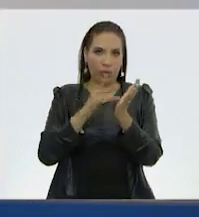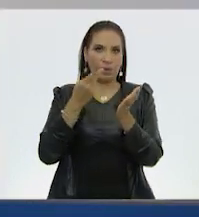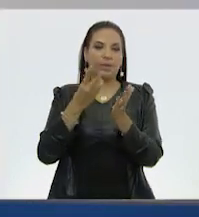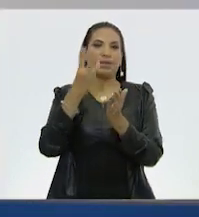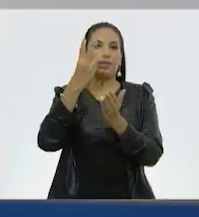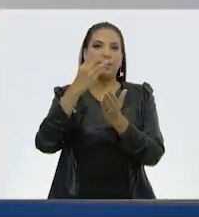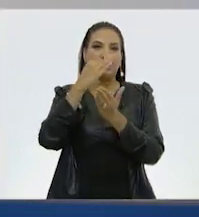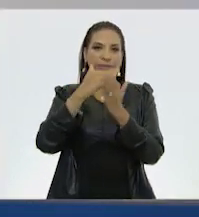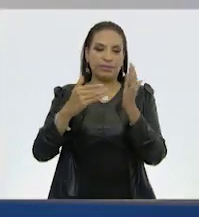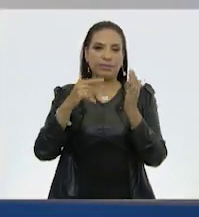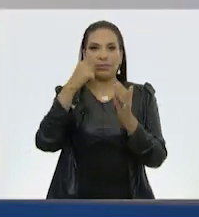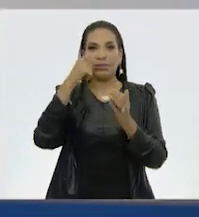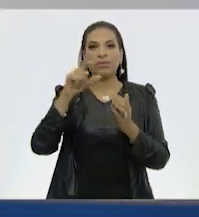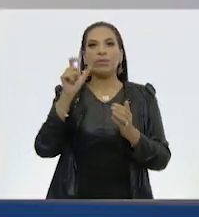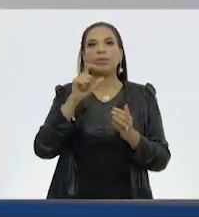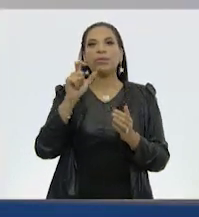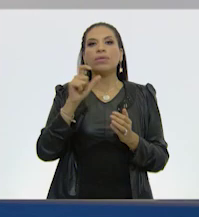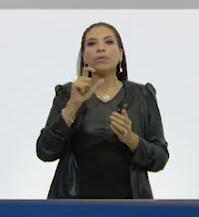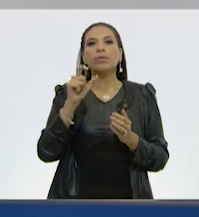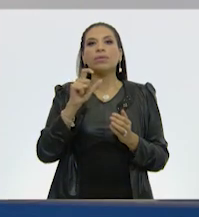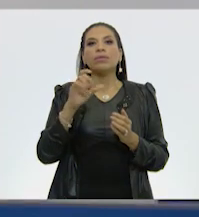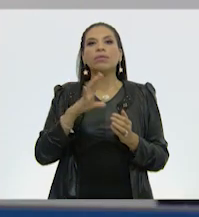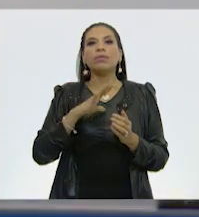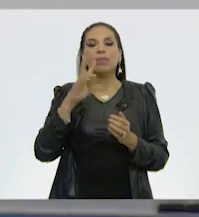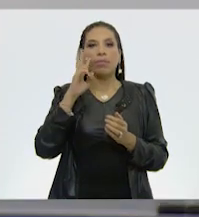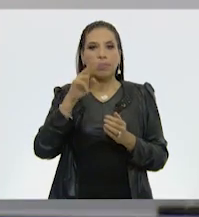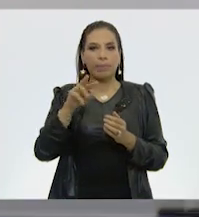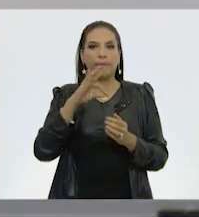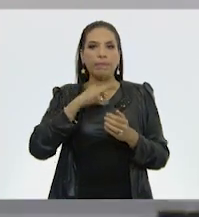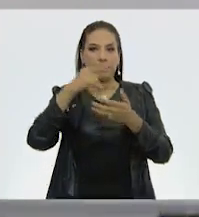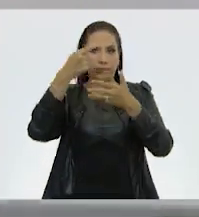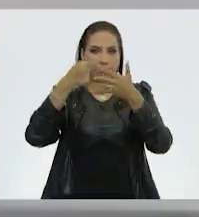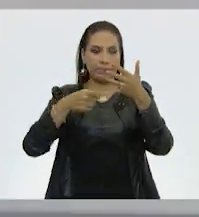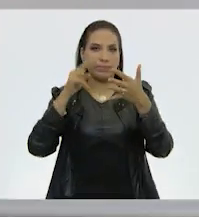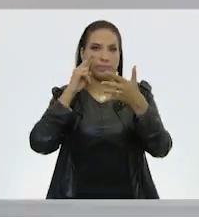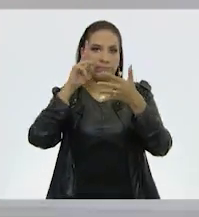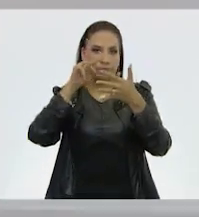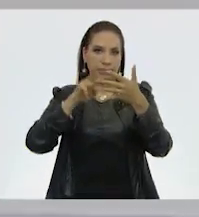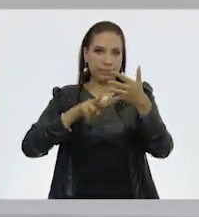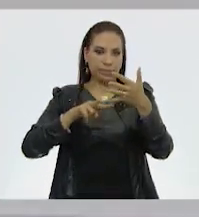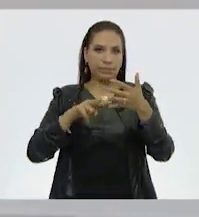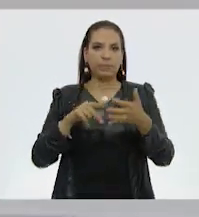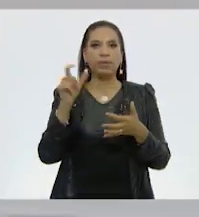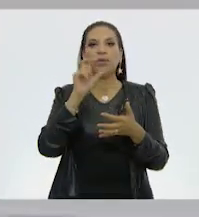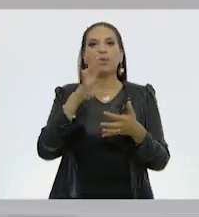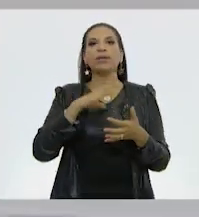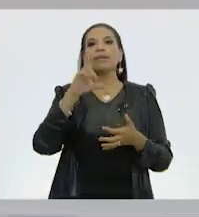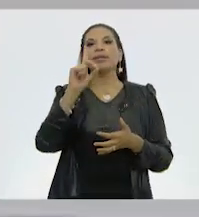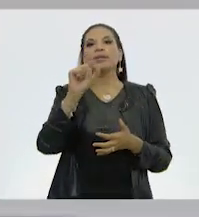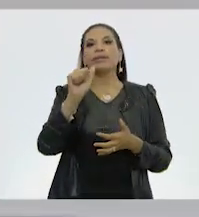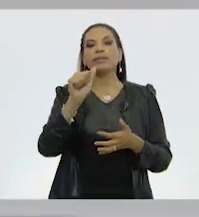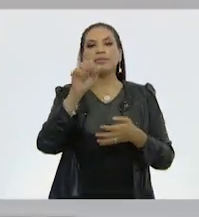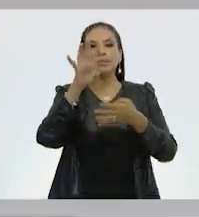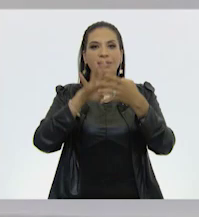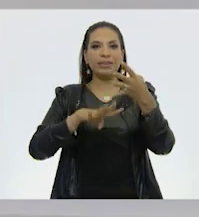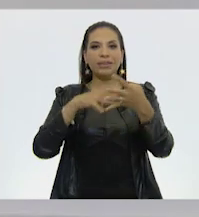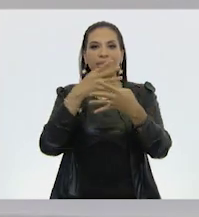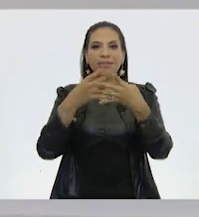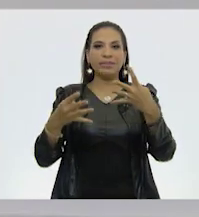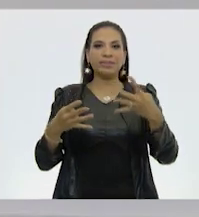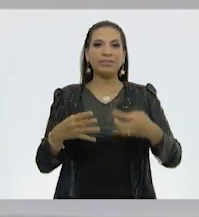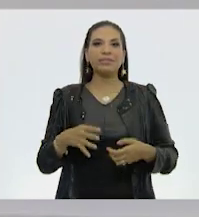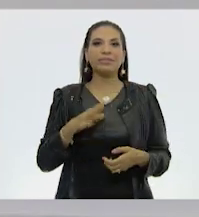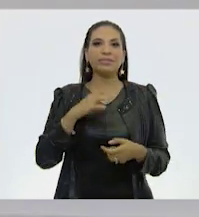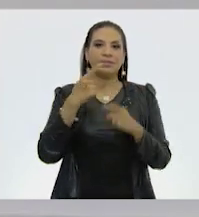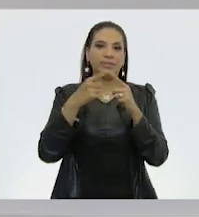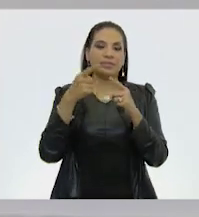tercios para que cuando la desdobles puedas observar que hay 36 cuadros y en ellos